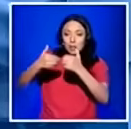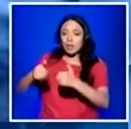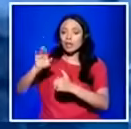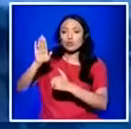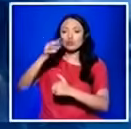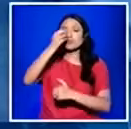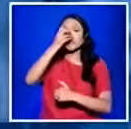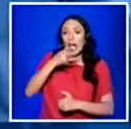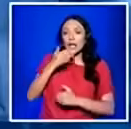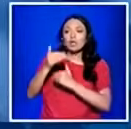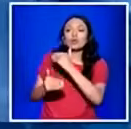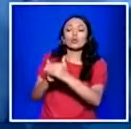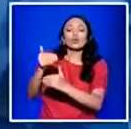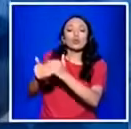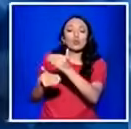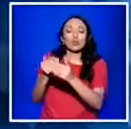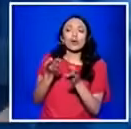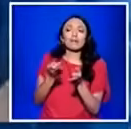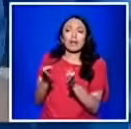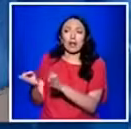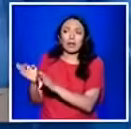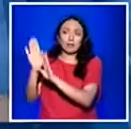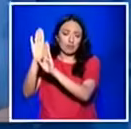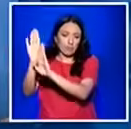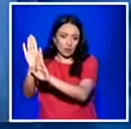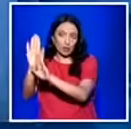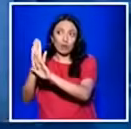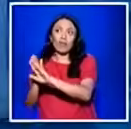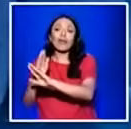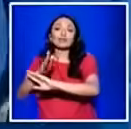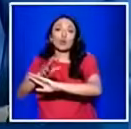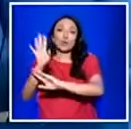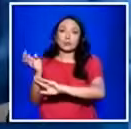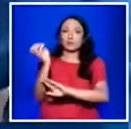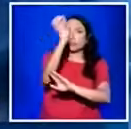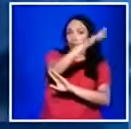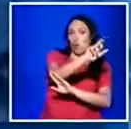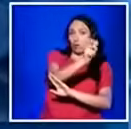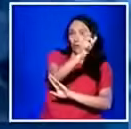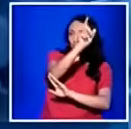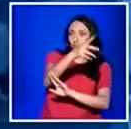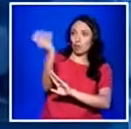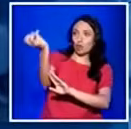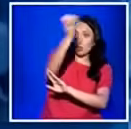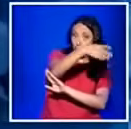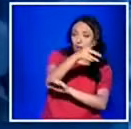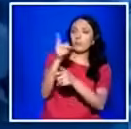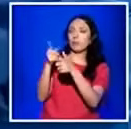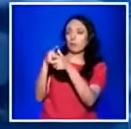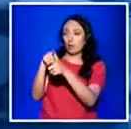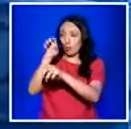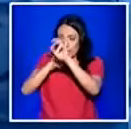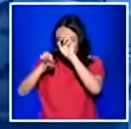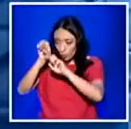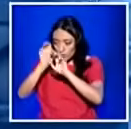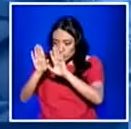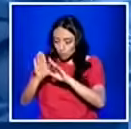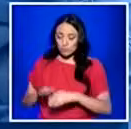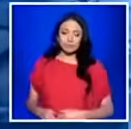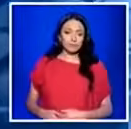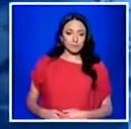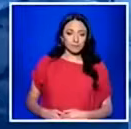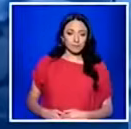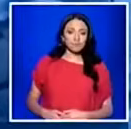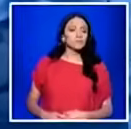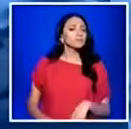que tienen que pasar por un proceso de tratamiento de sangre antes de ser nuevamente dado a las personas que lo requieren. Ahora, también